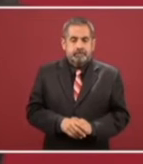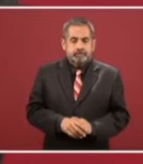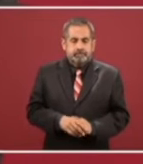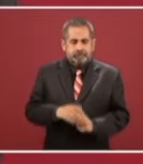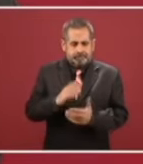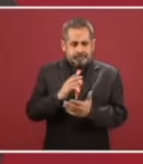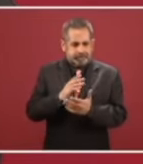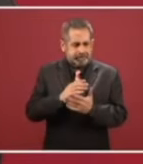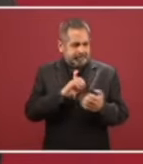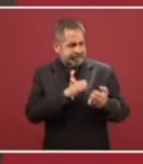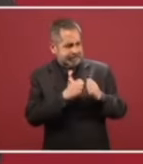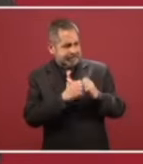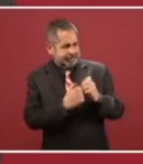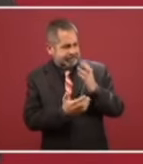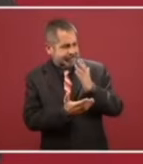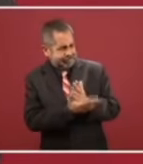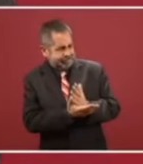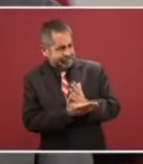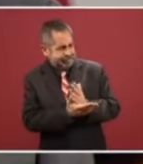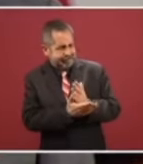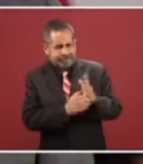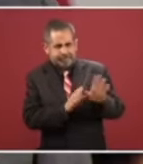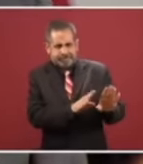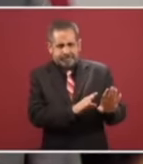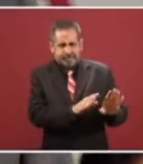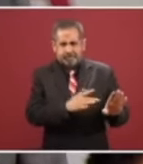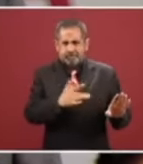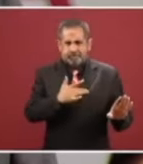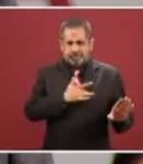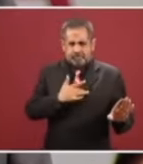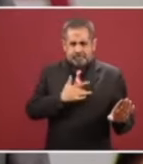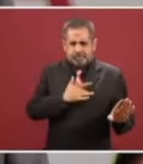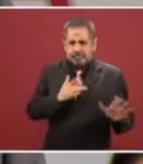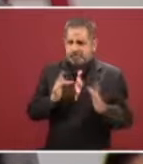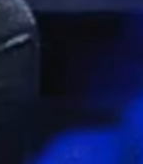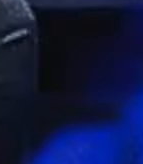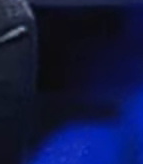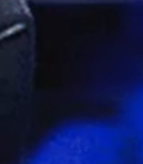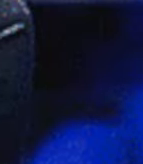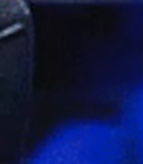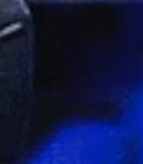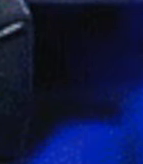Detente, enemigo, que el corazón de Jesús está conmigo.